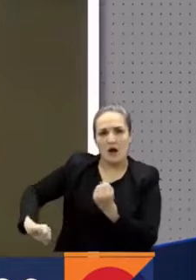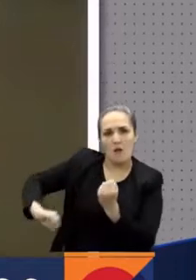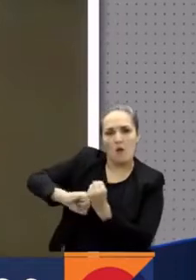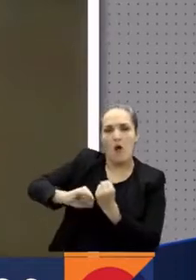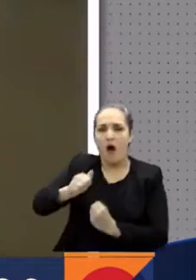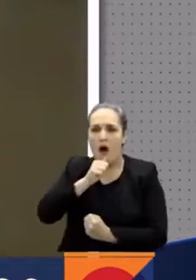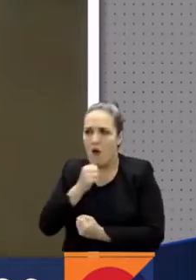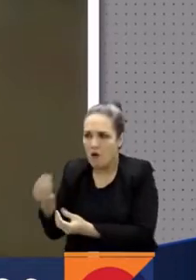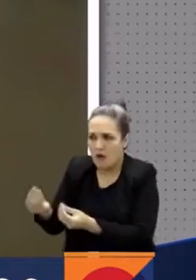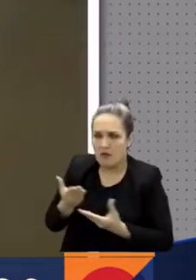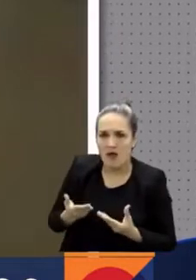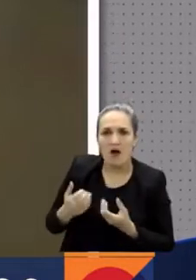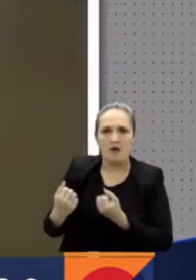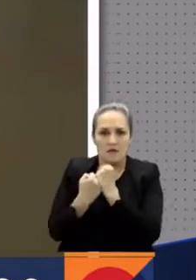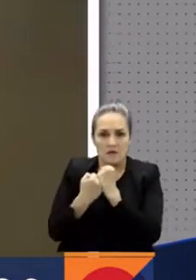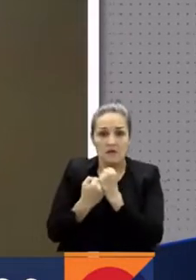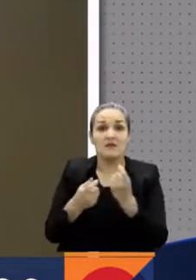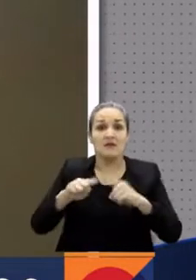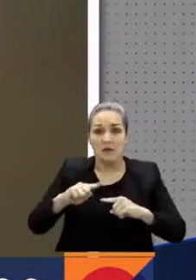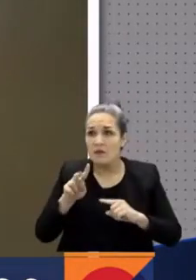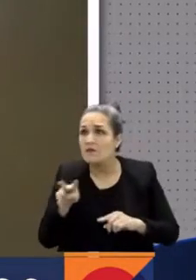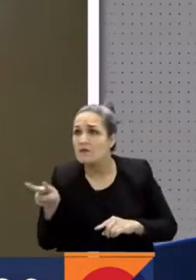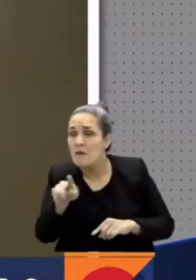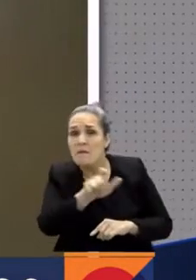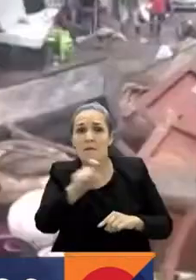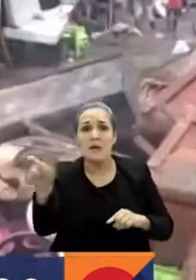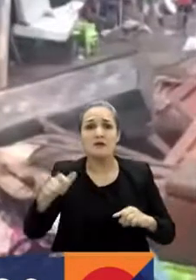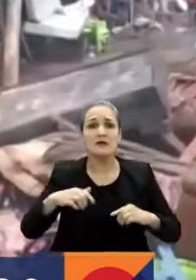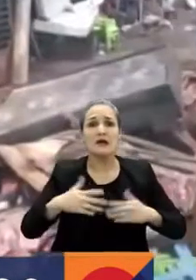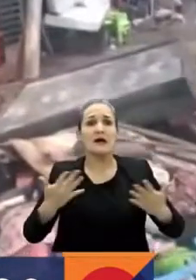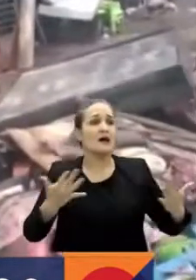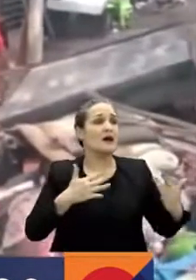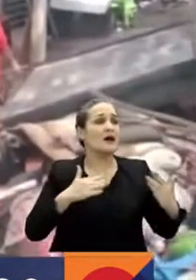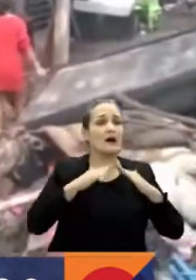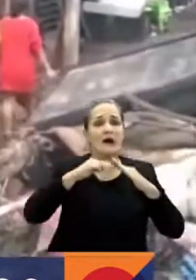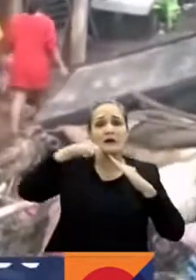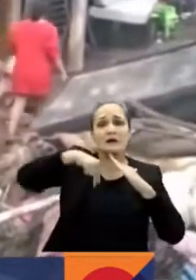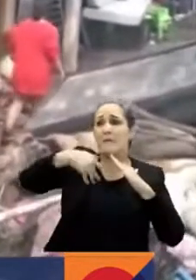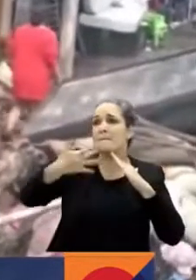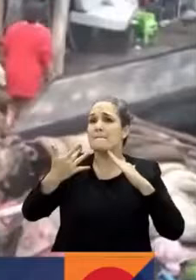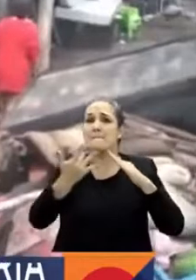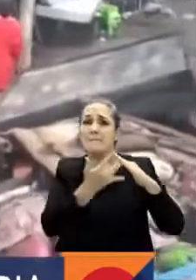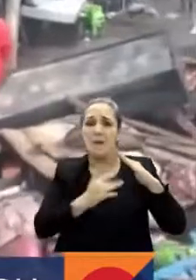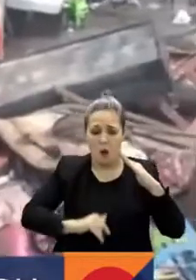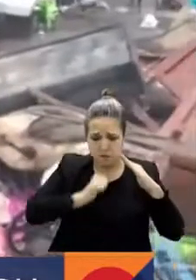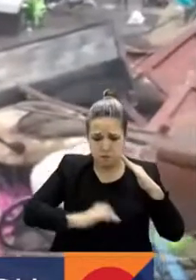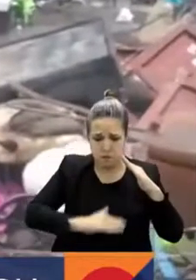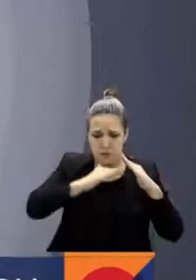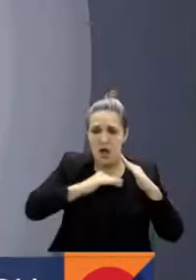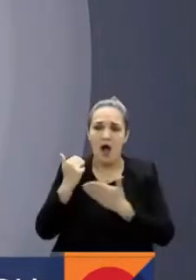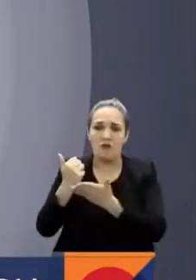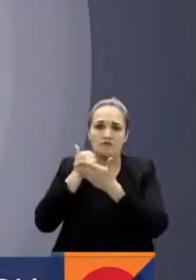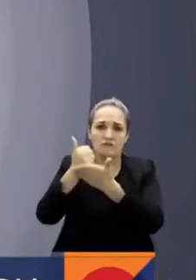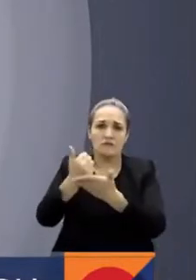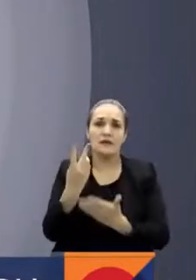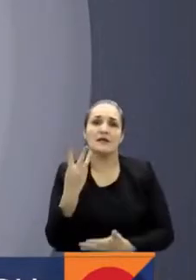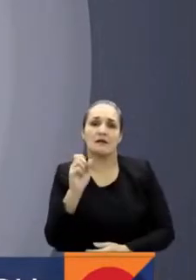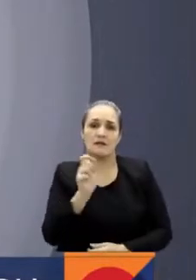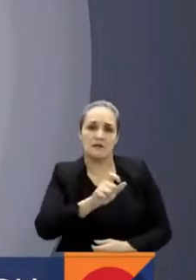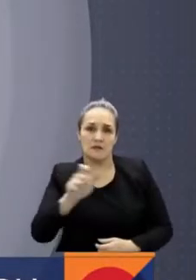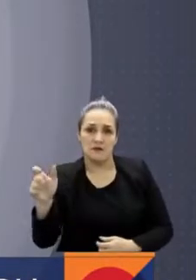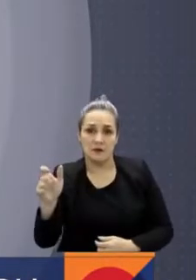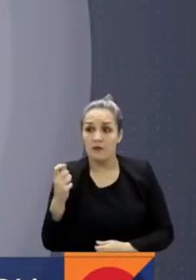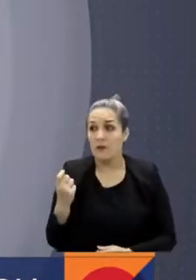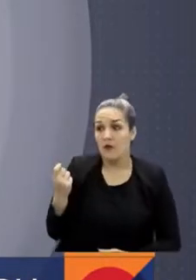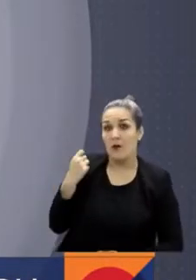potable. Los bomberos rescataron cerca de 30 personas que estaban atrapadas en sus viviendas por la acumulación de aguas. El pasado 20